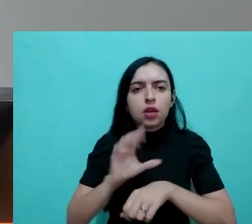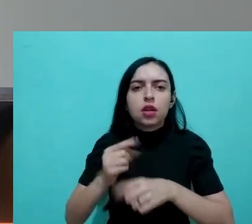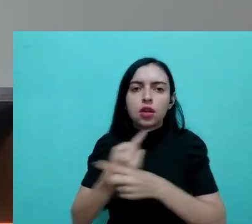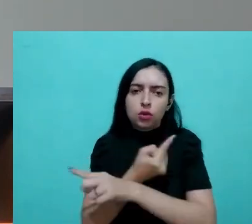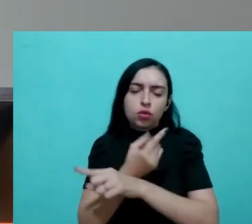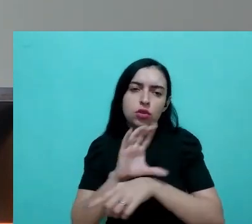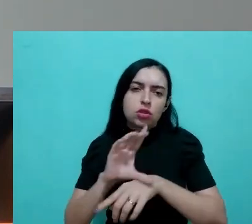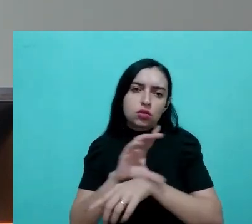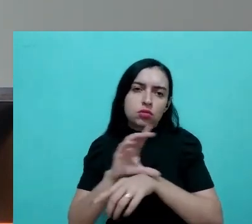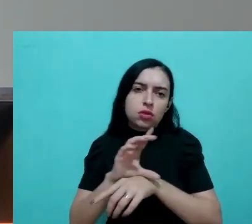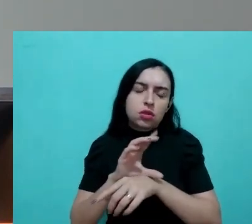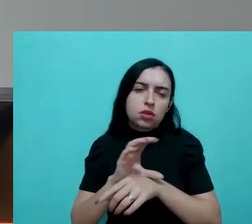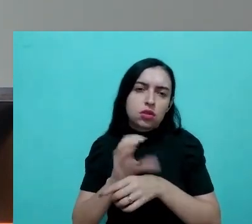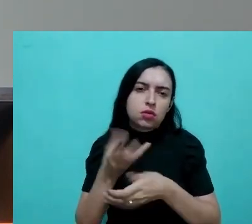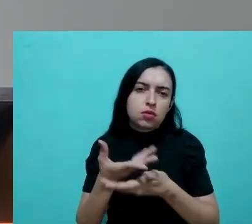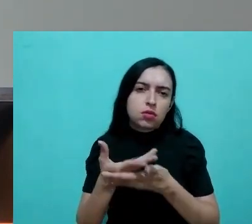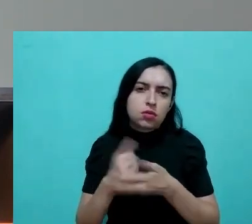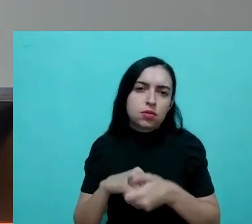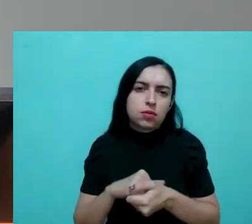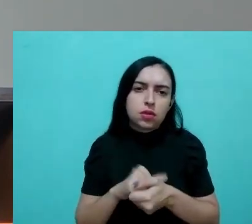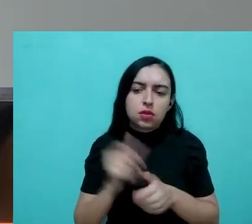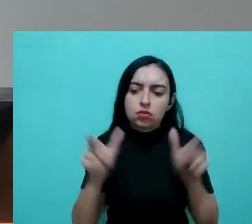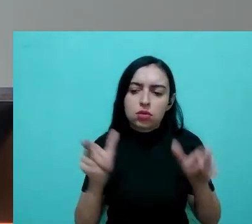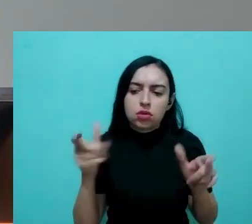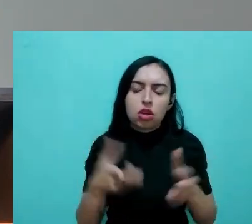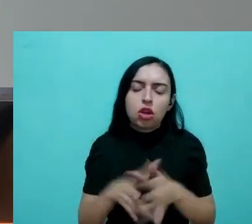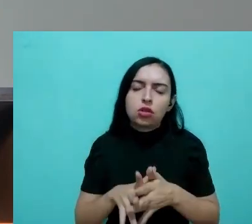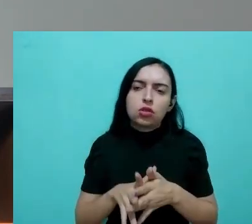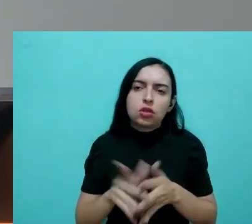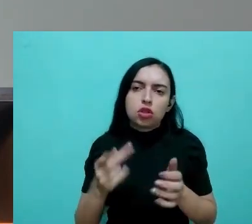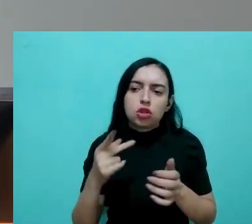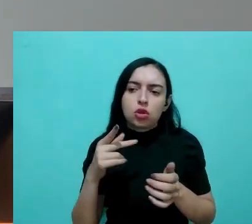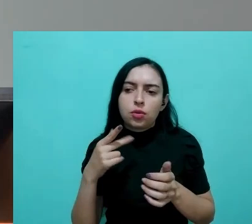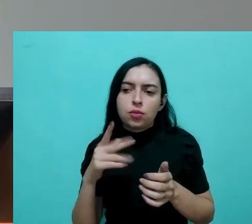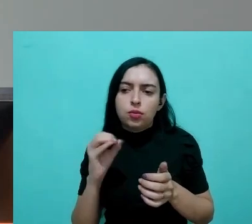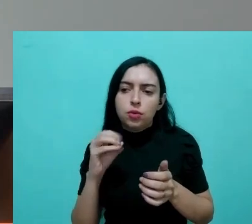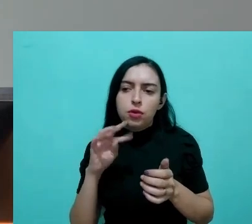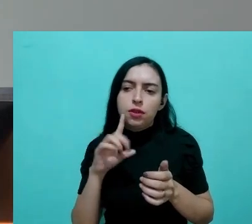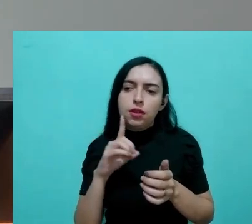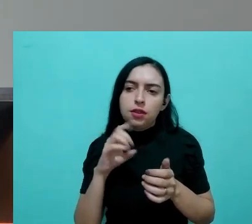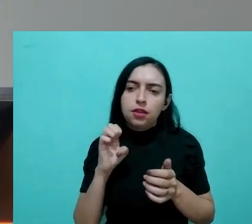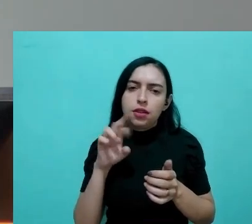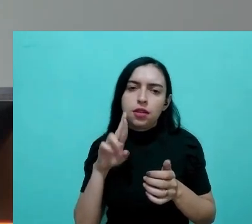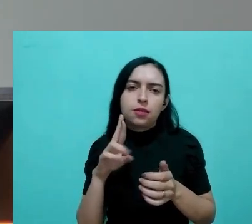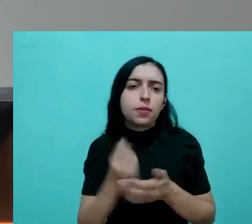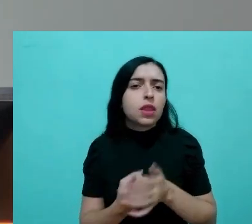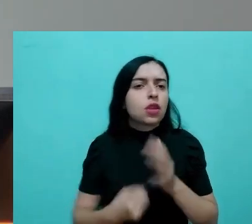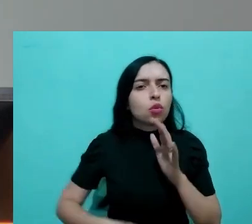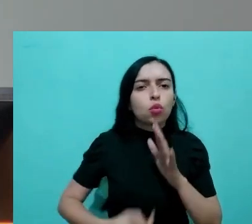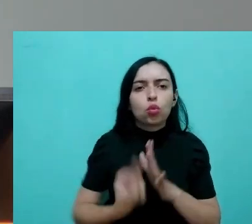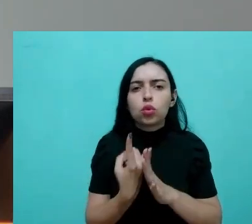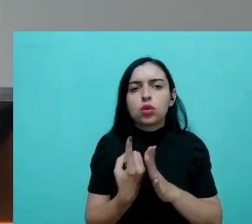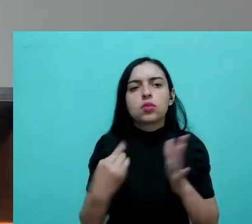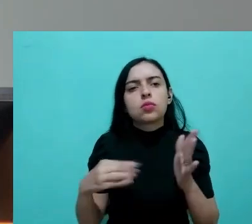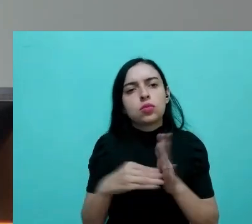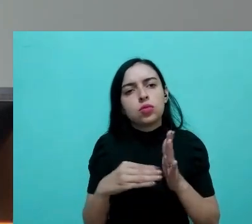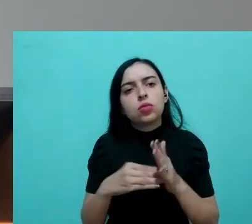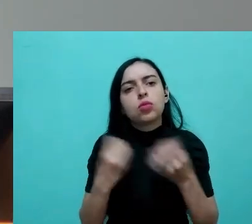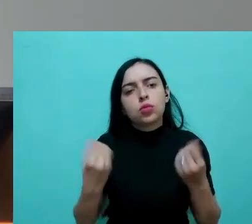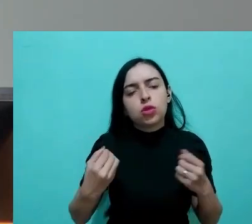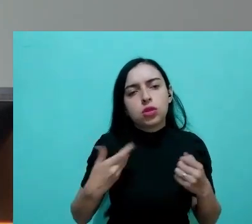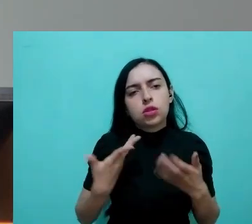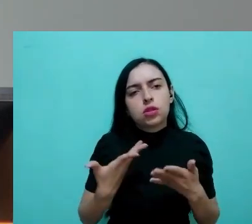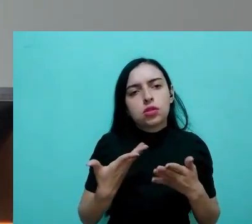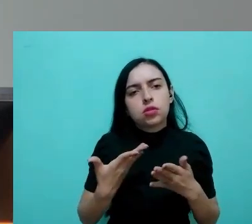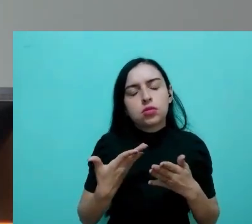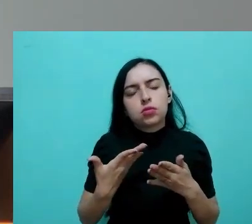las acciones de los otros. Y la última posibilidad fue que el propio pueblo